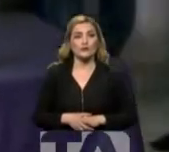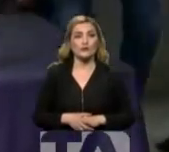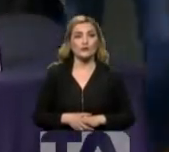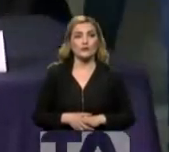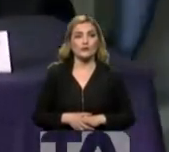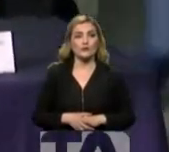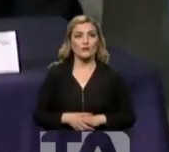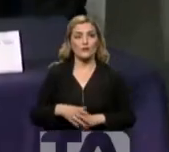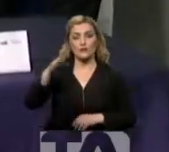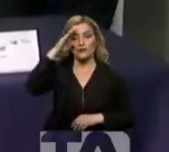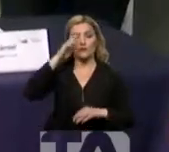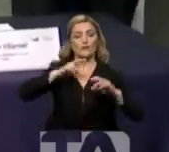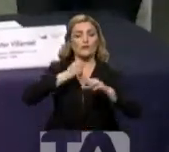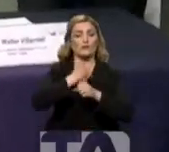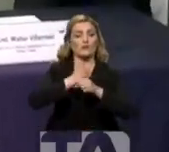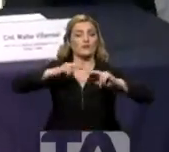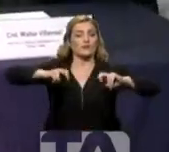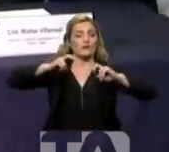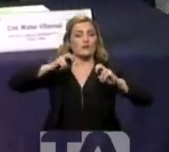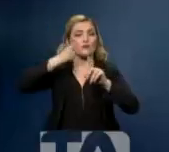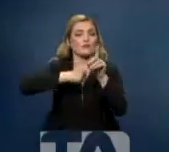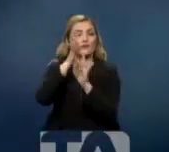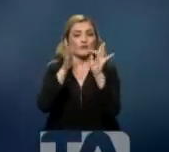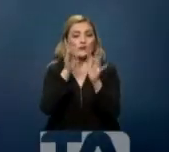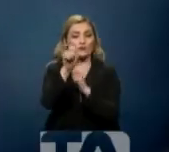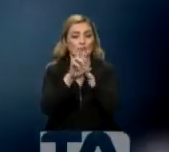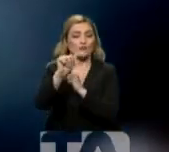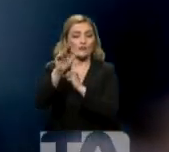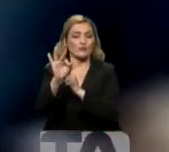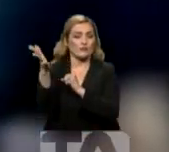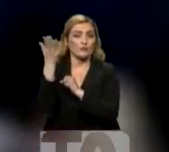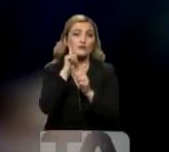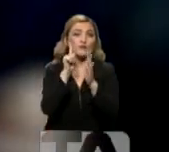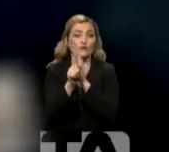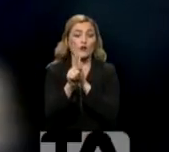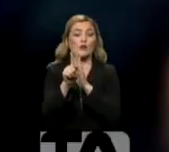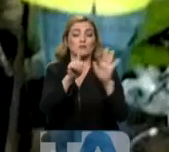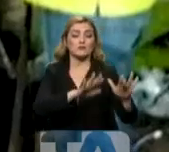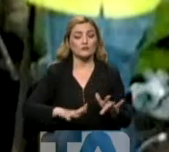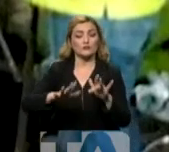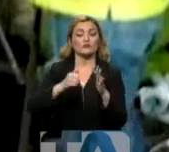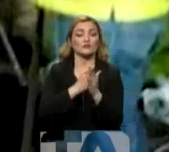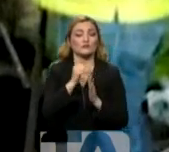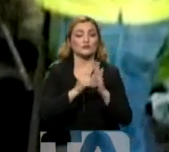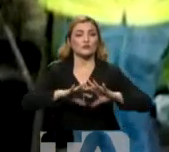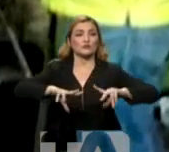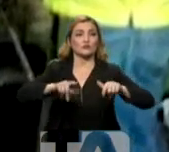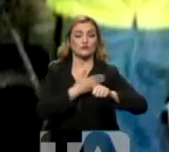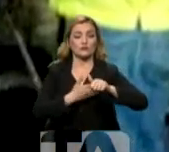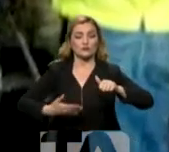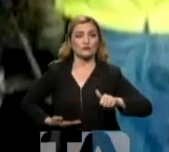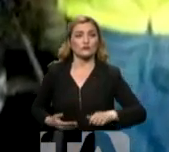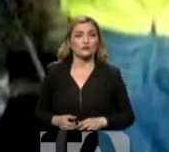Los trabajos de investigación se iniciaron en abril del 2019 tras una denuncia presentada por la Secretaría Anticorrupción de la Presidencia